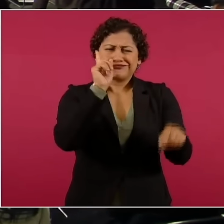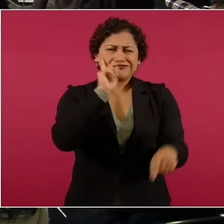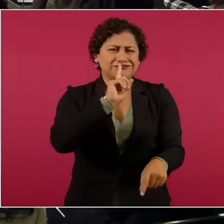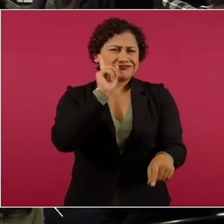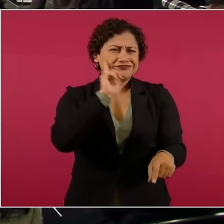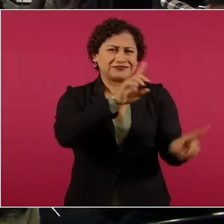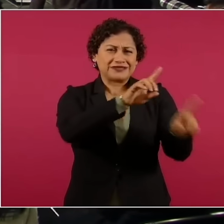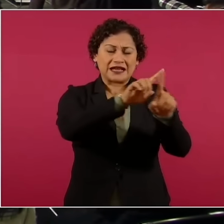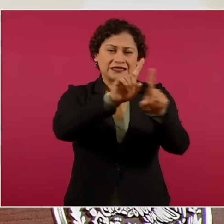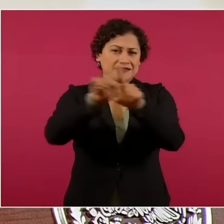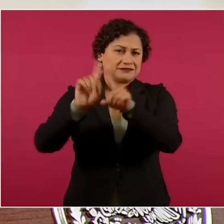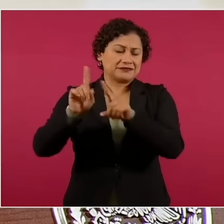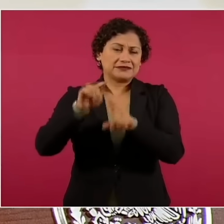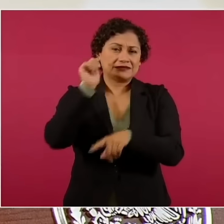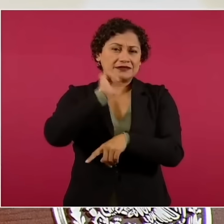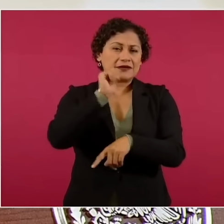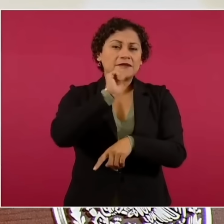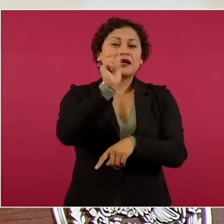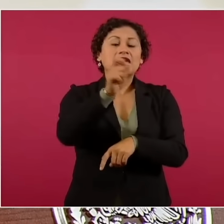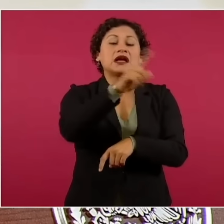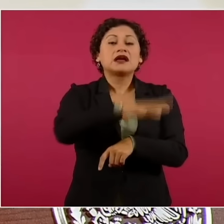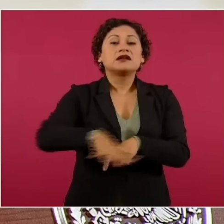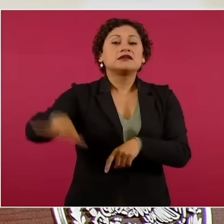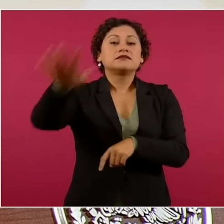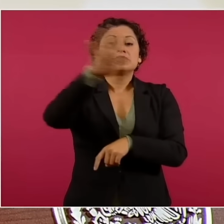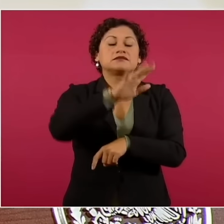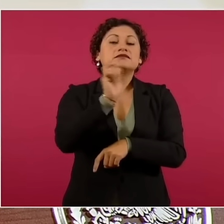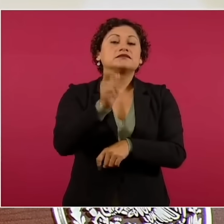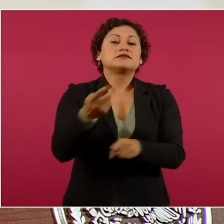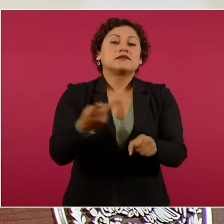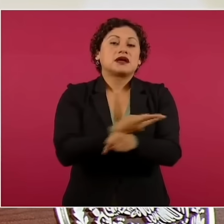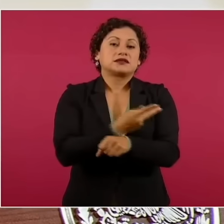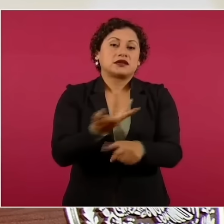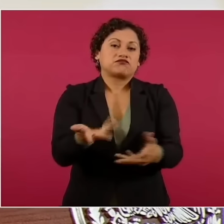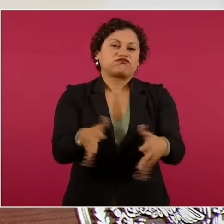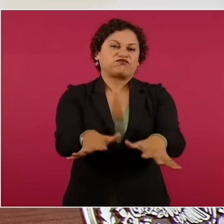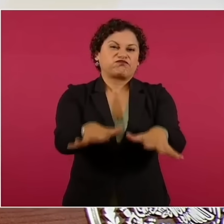pues estas cosas se magnifican,